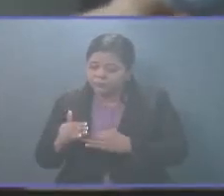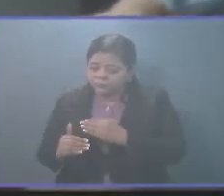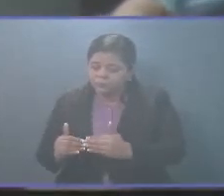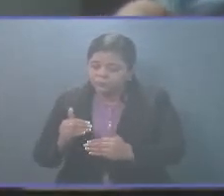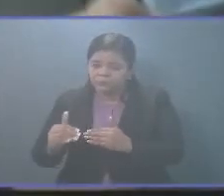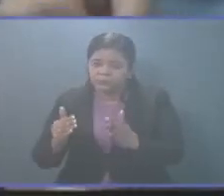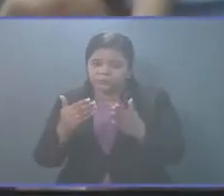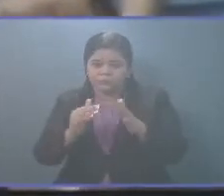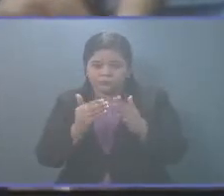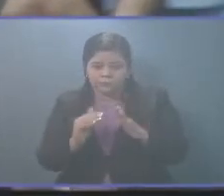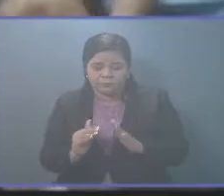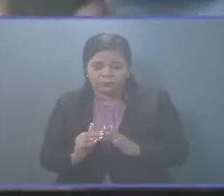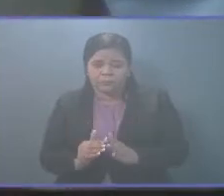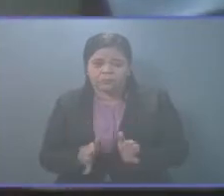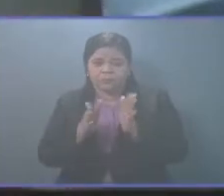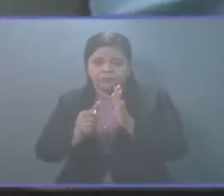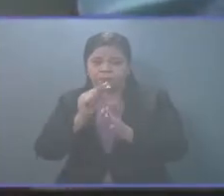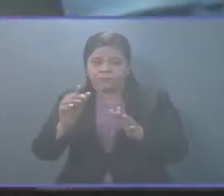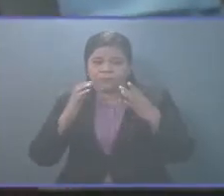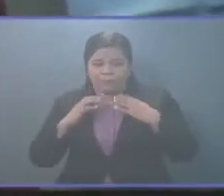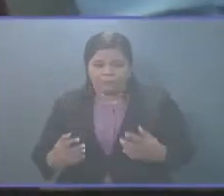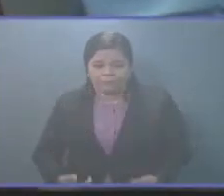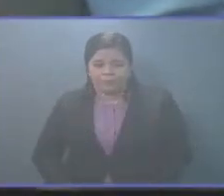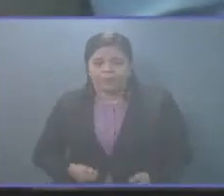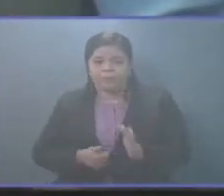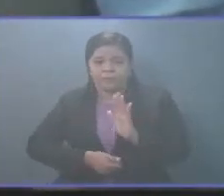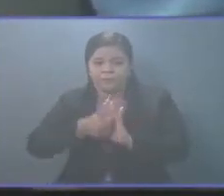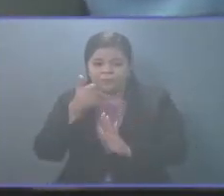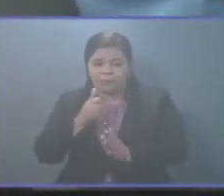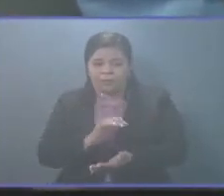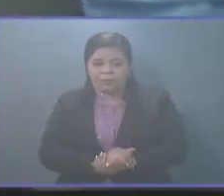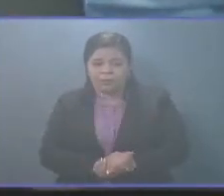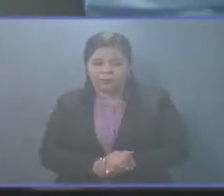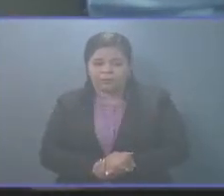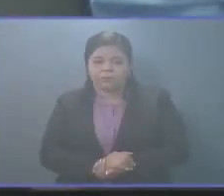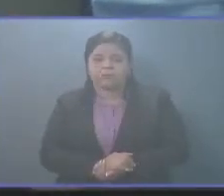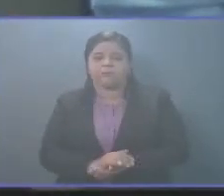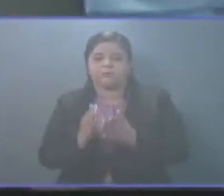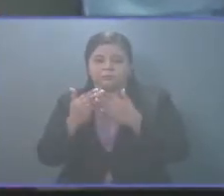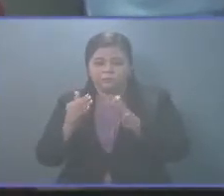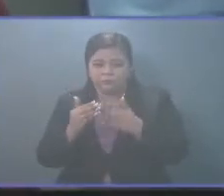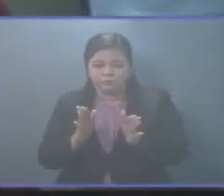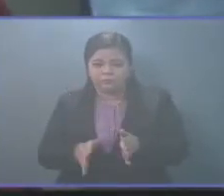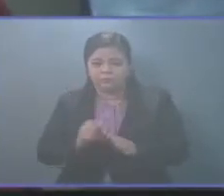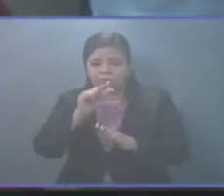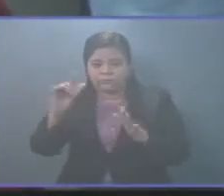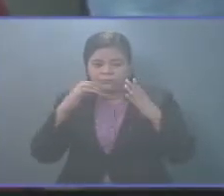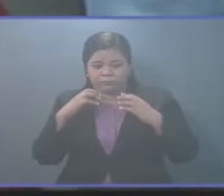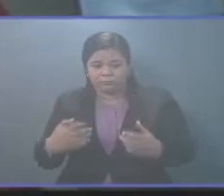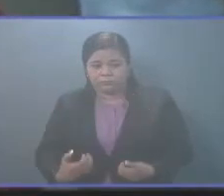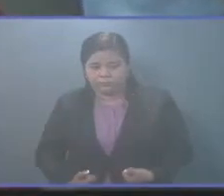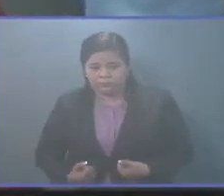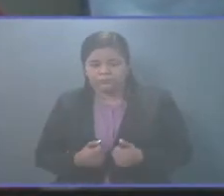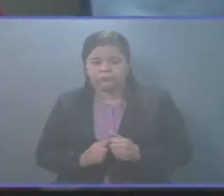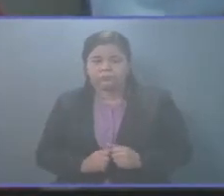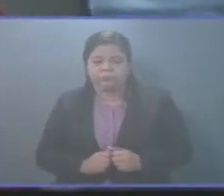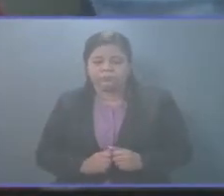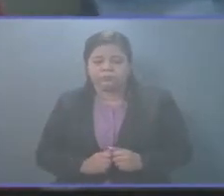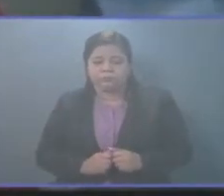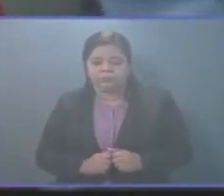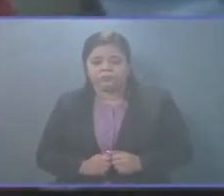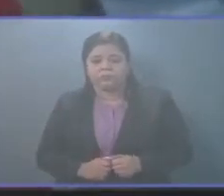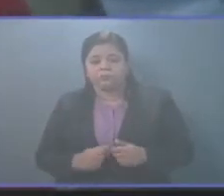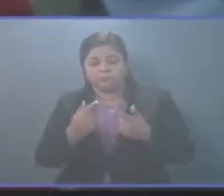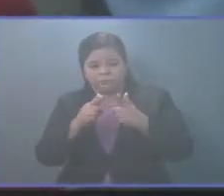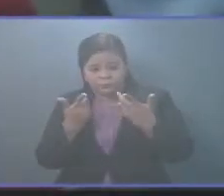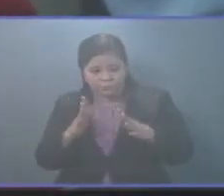diferentes instituciones del Estado y se han recortado de diferentes instituciones del Estado. Eso es una modificación a